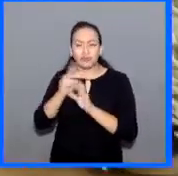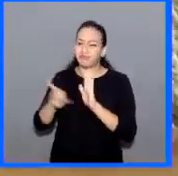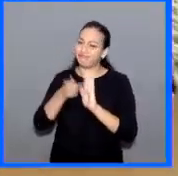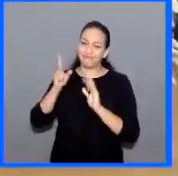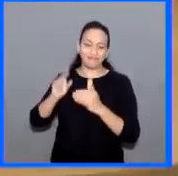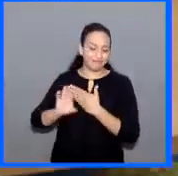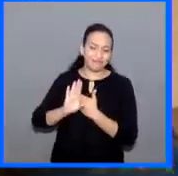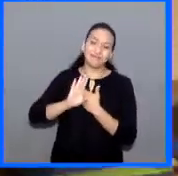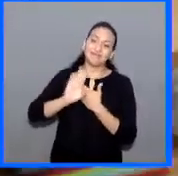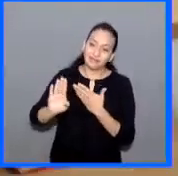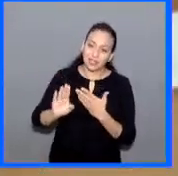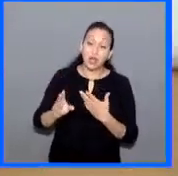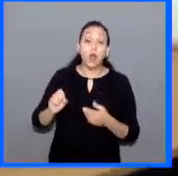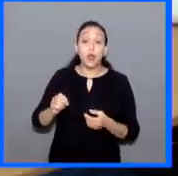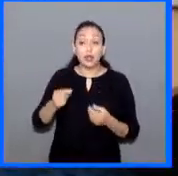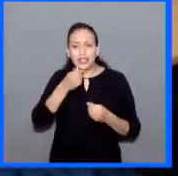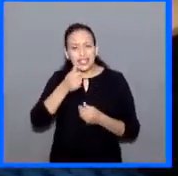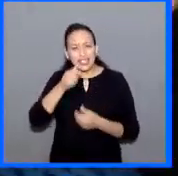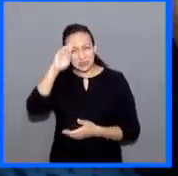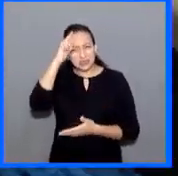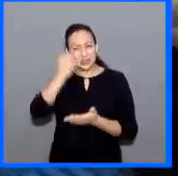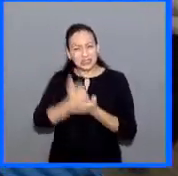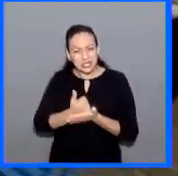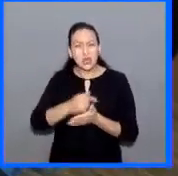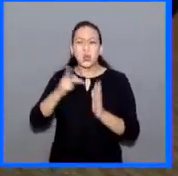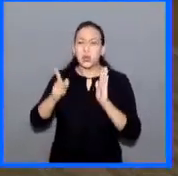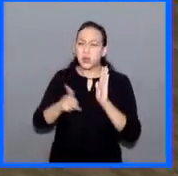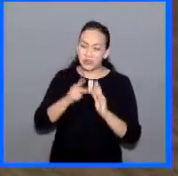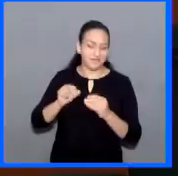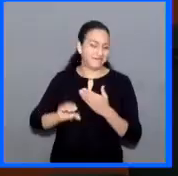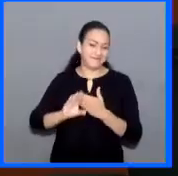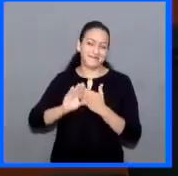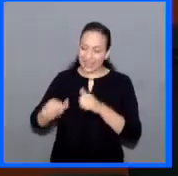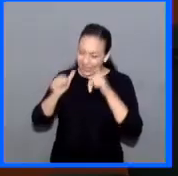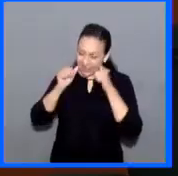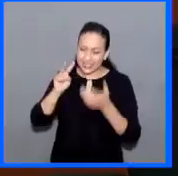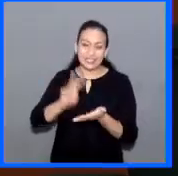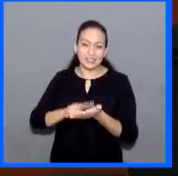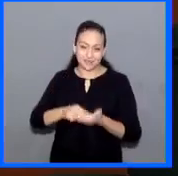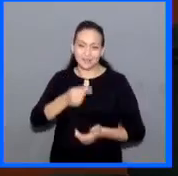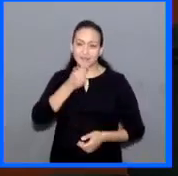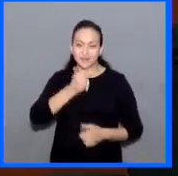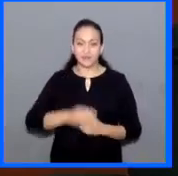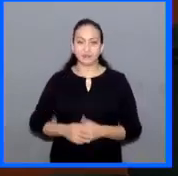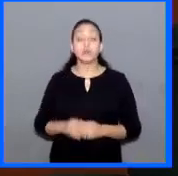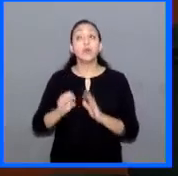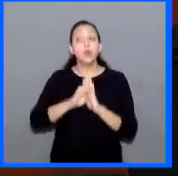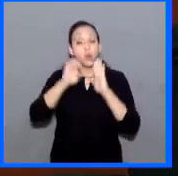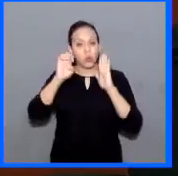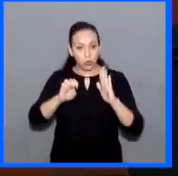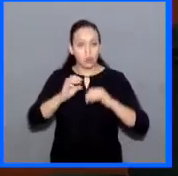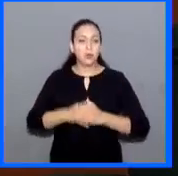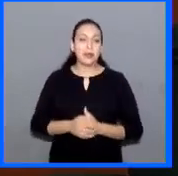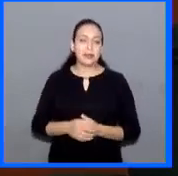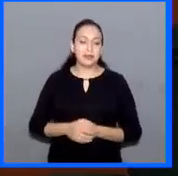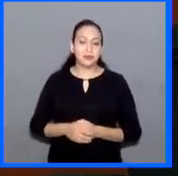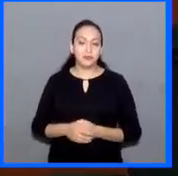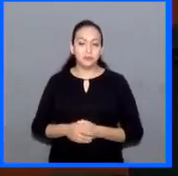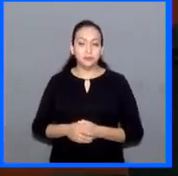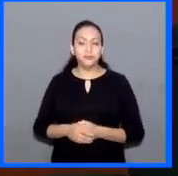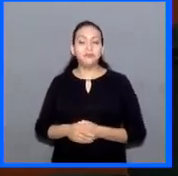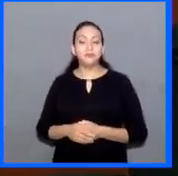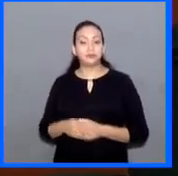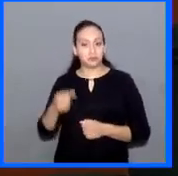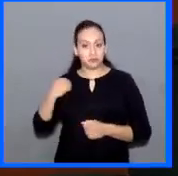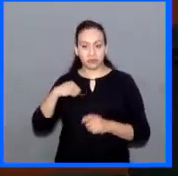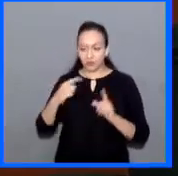situaciones traumatizantes y atender sus perspectivas. Cuando tenemos como este acercamiento al sistema